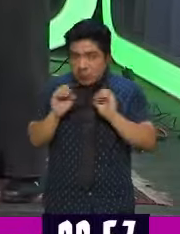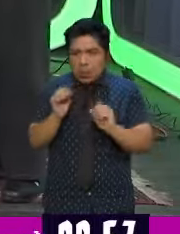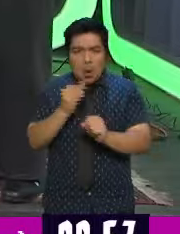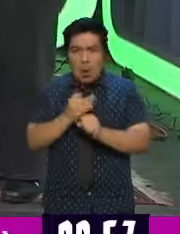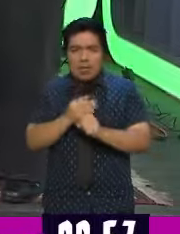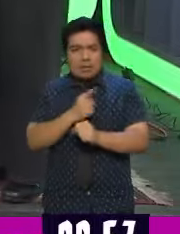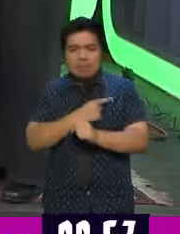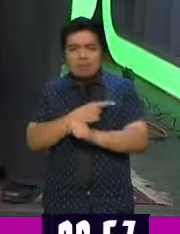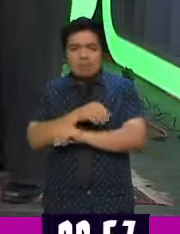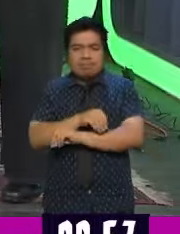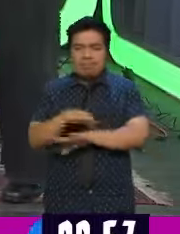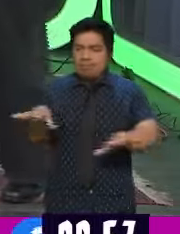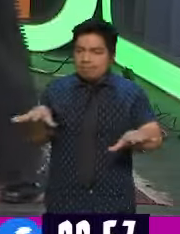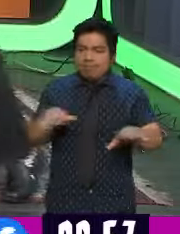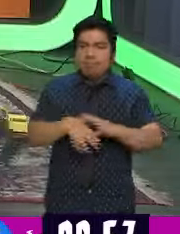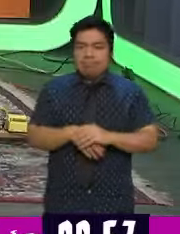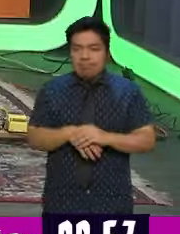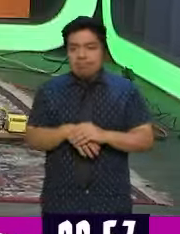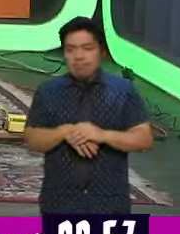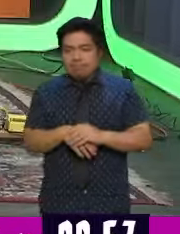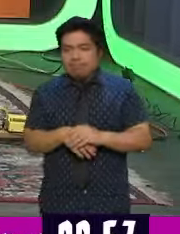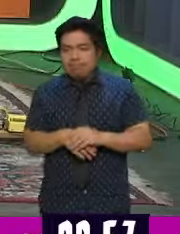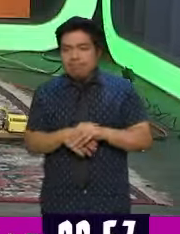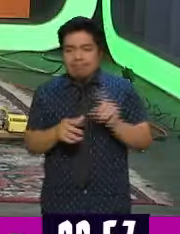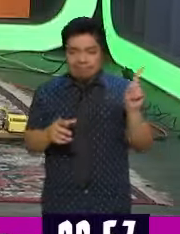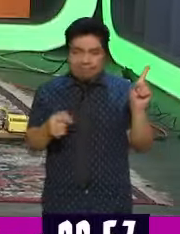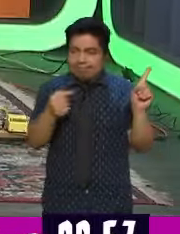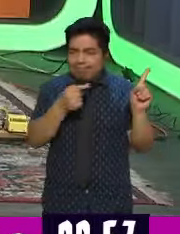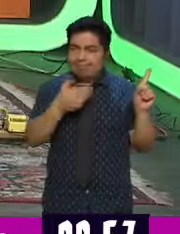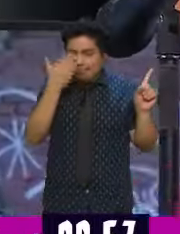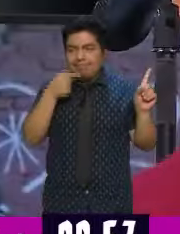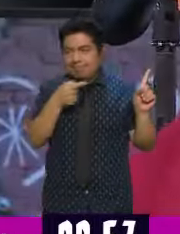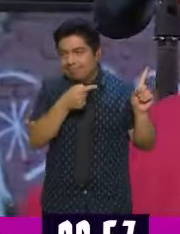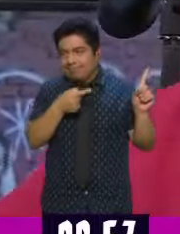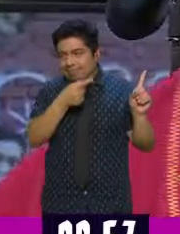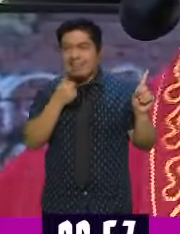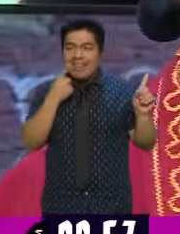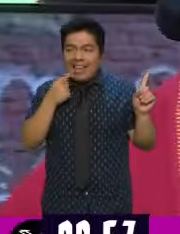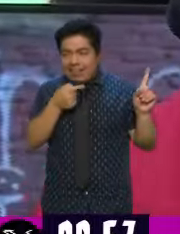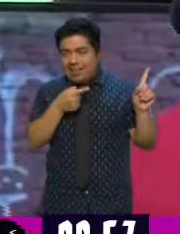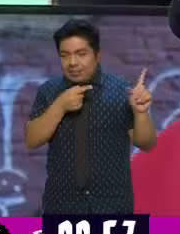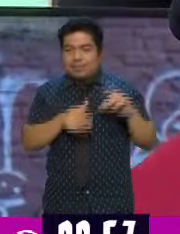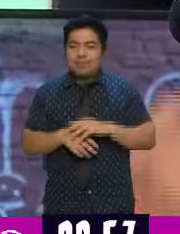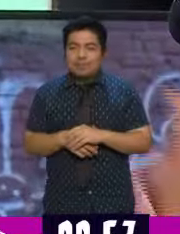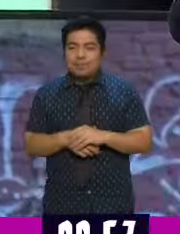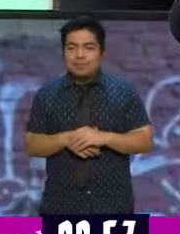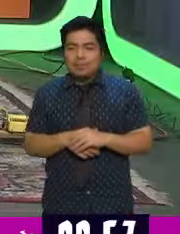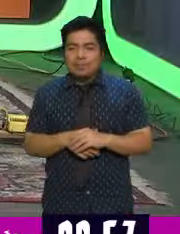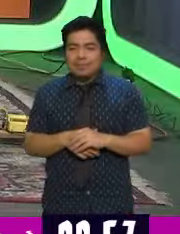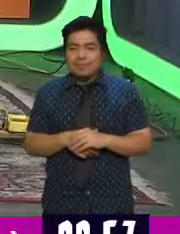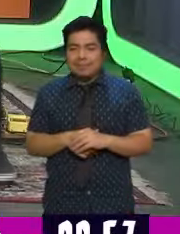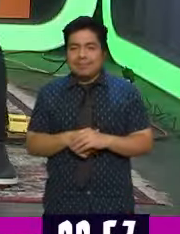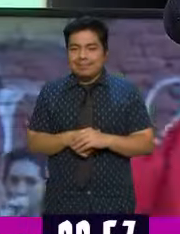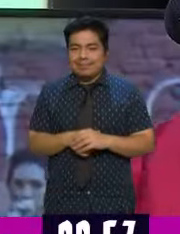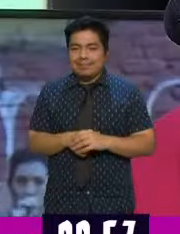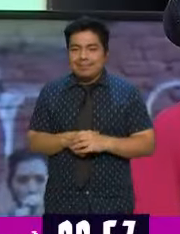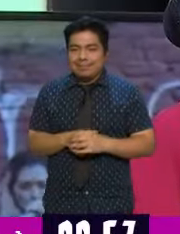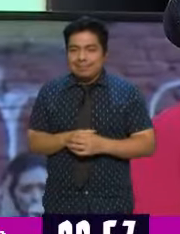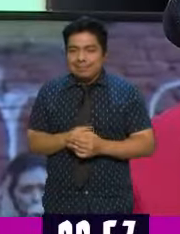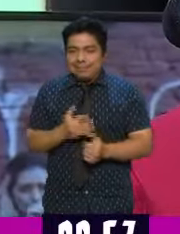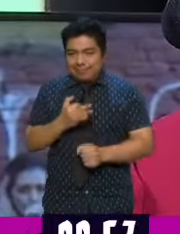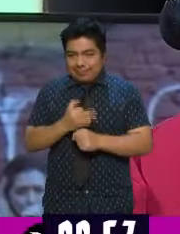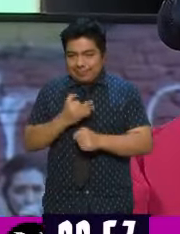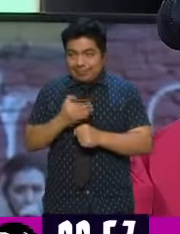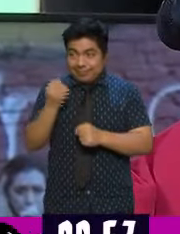pura promotion. Ella distribuye el micrófono. Es el caimán, se me hace. Sí. Ahora sí, hágase para acá. Compañero Briskin.